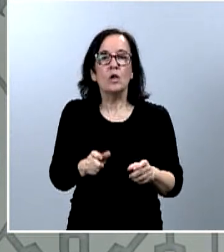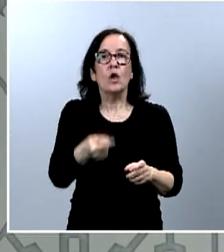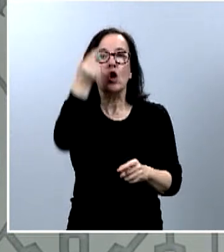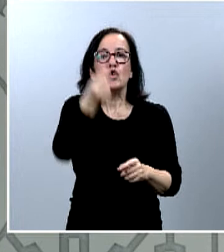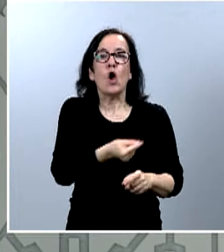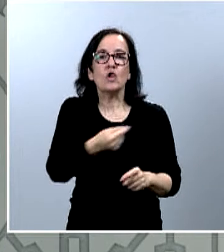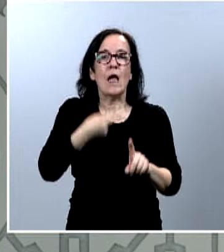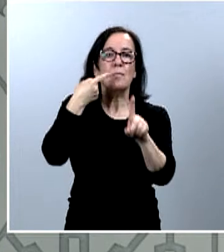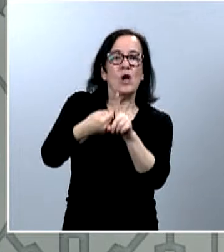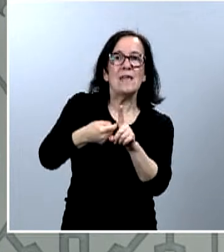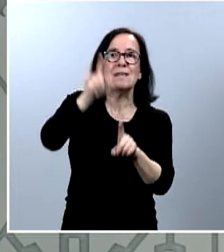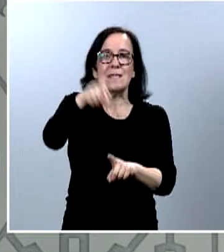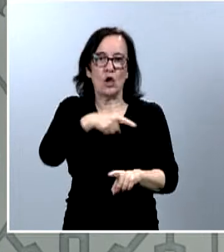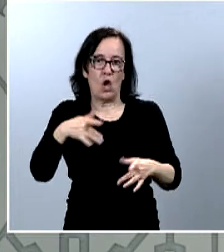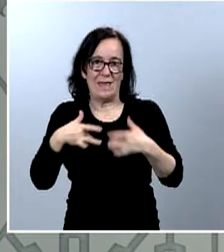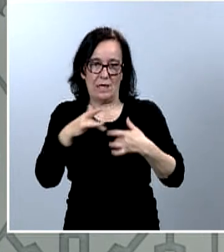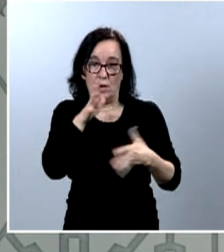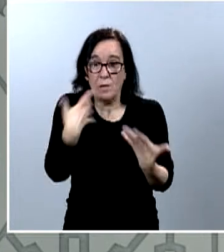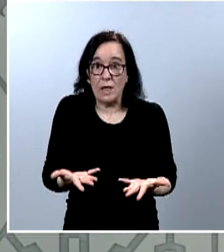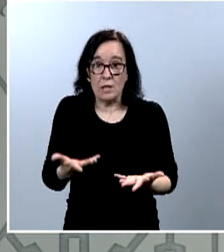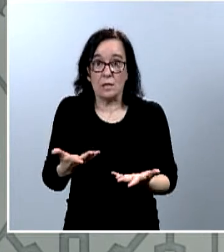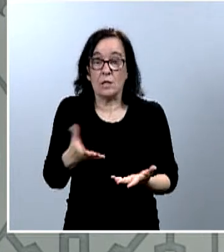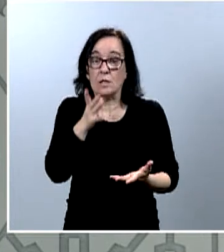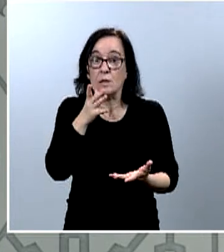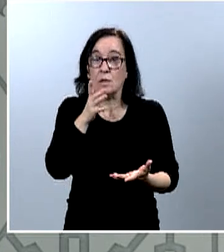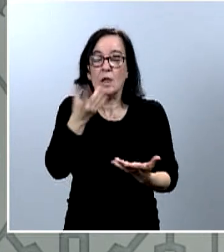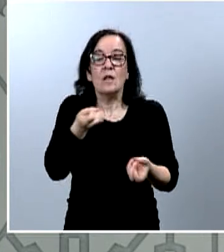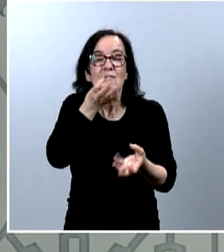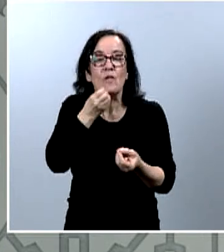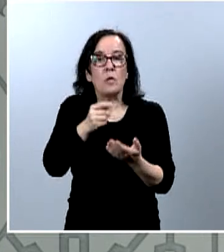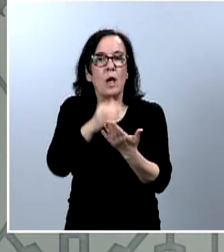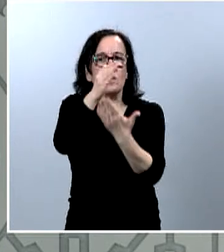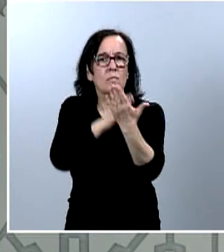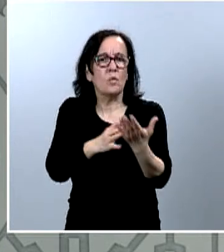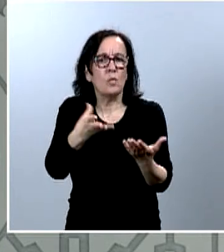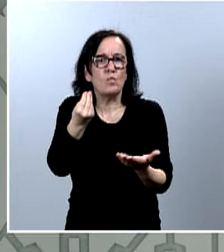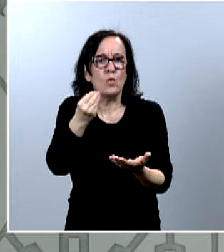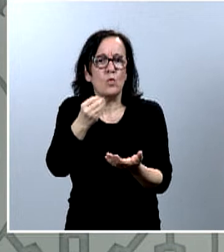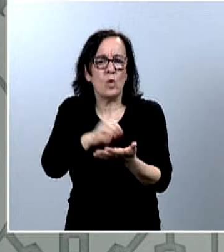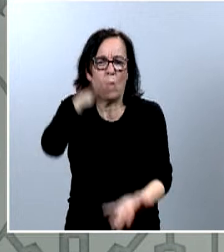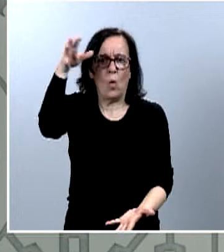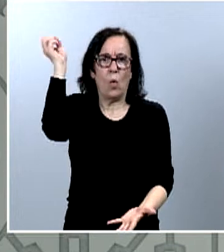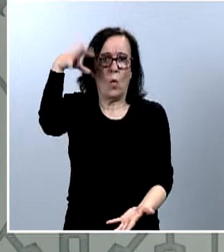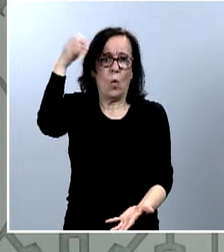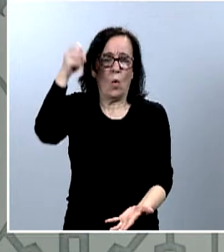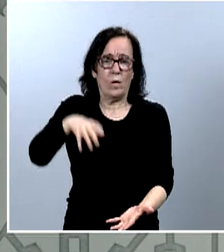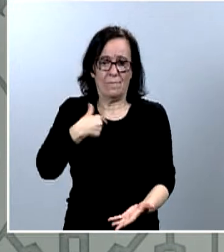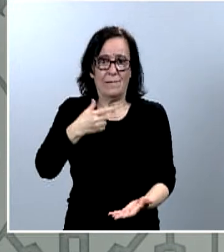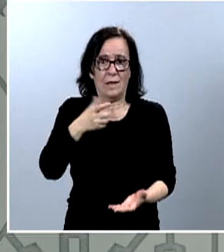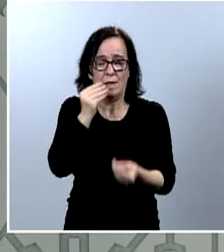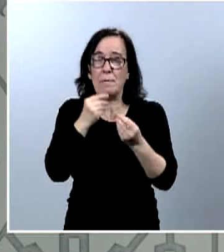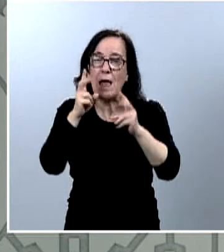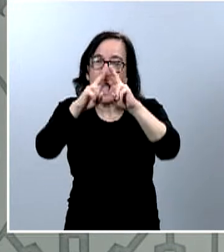o no asintomáticos. La información está ahí, lo que da esta información es mucha capacidad, mucha más capacidad de análisis y de